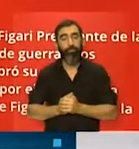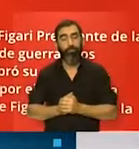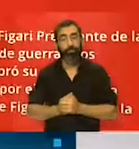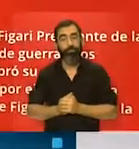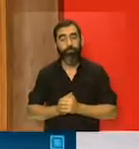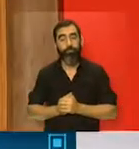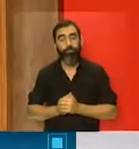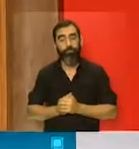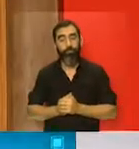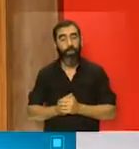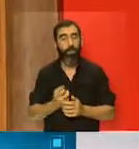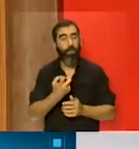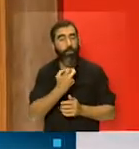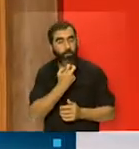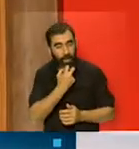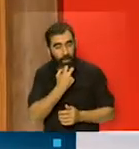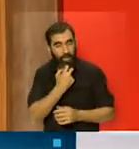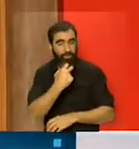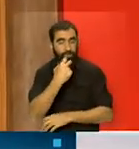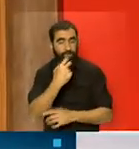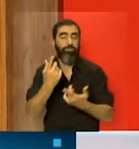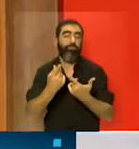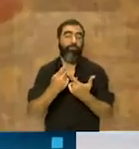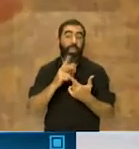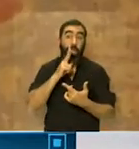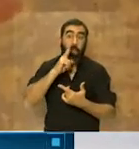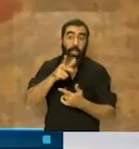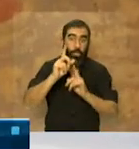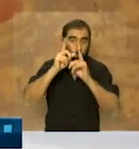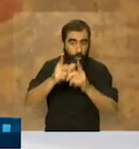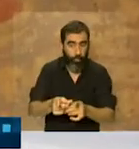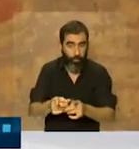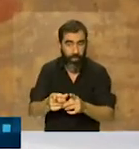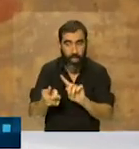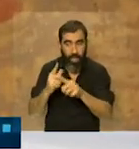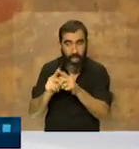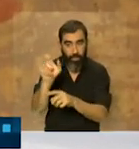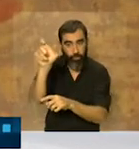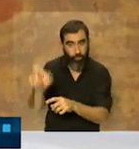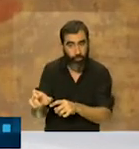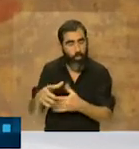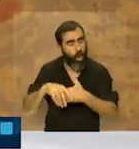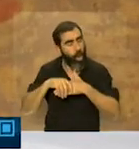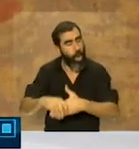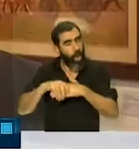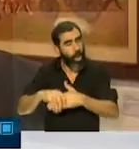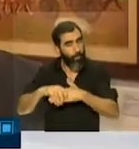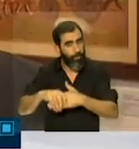de Valle, de José Valle Ordóñez, el hijo Pepe Valle, con Figari, que fueron muy amigos.